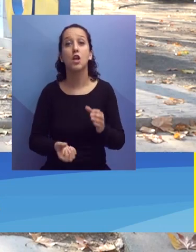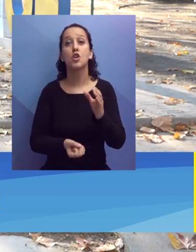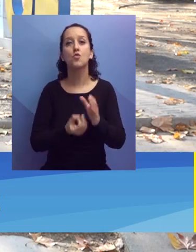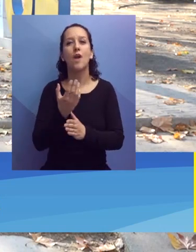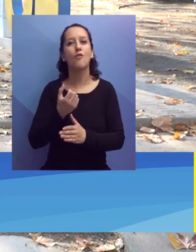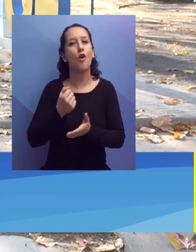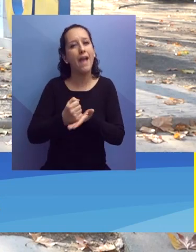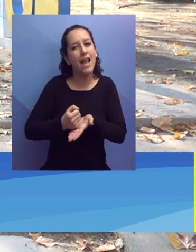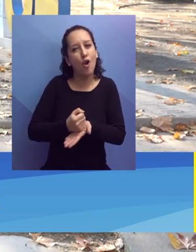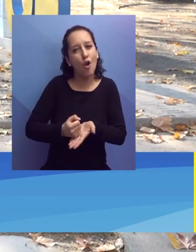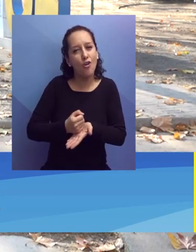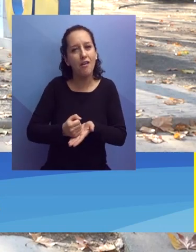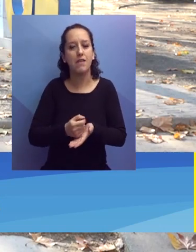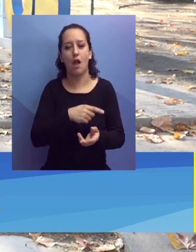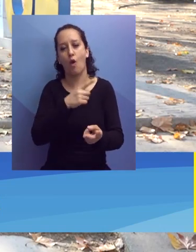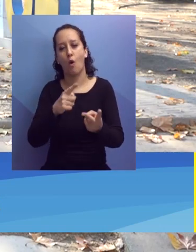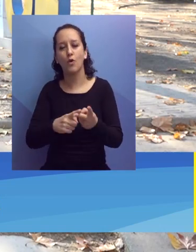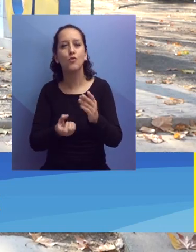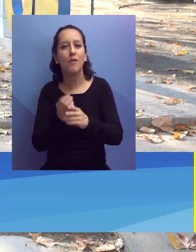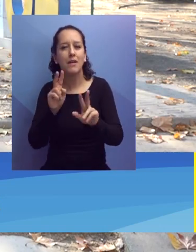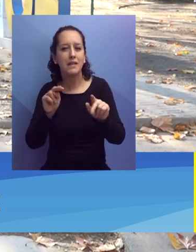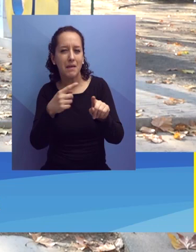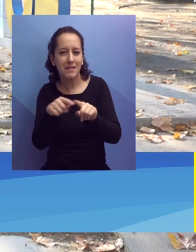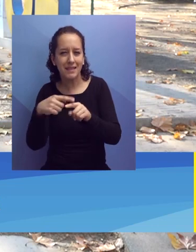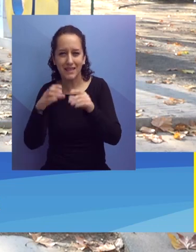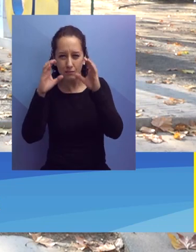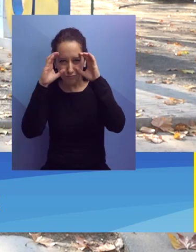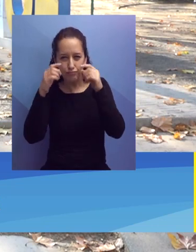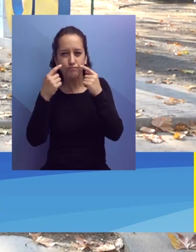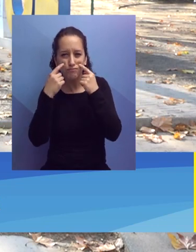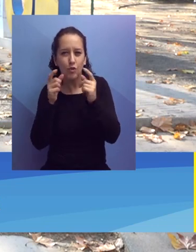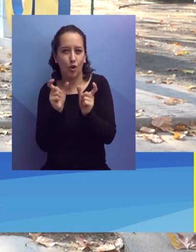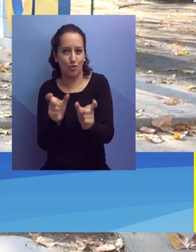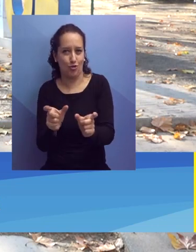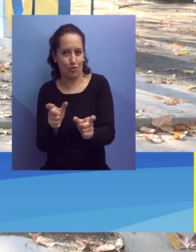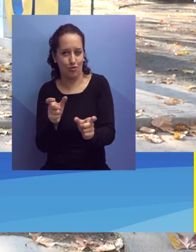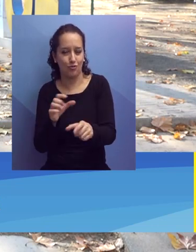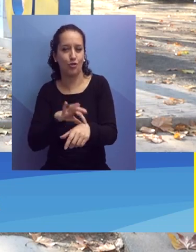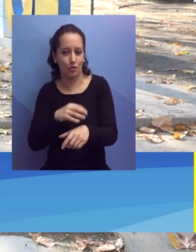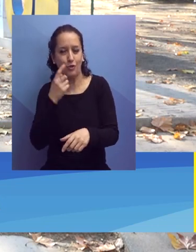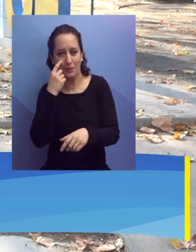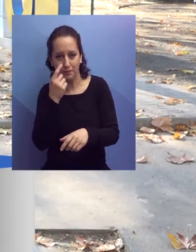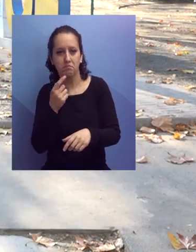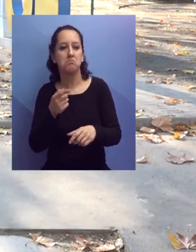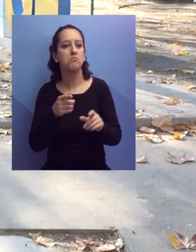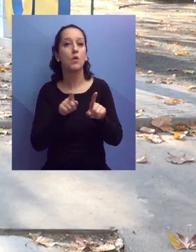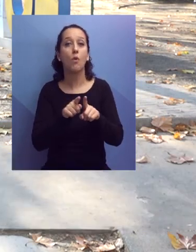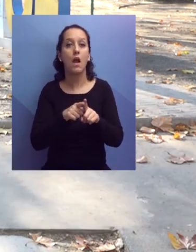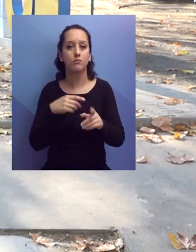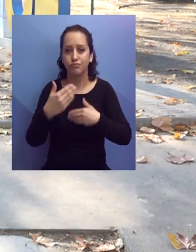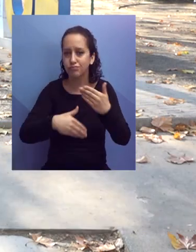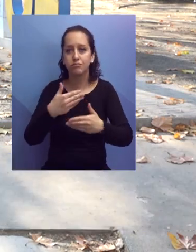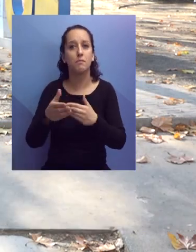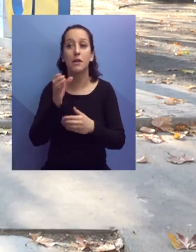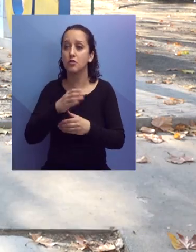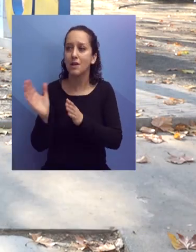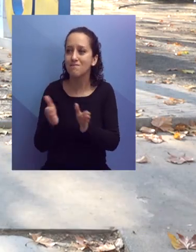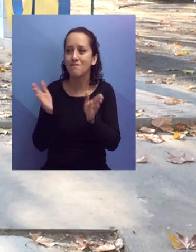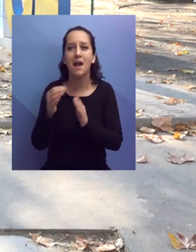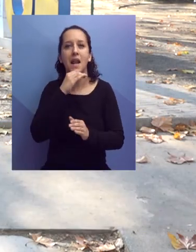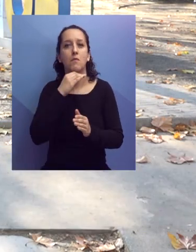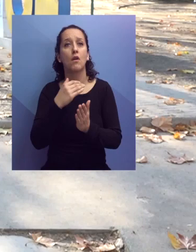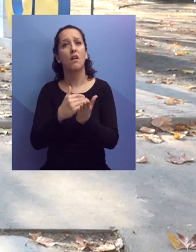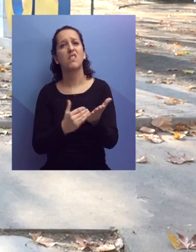Un nuevo ecógrafo y equipamiento oftalmológico es parte de una importante inversión que apunta a disminuir las listas de espera